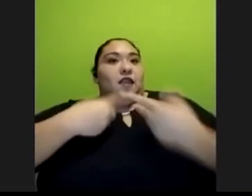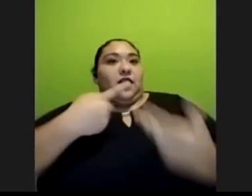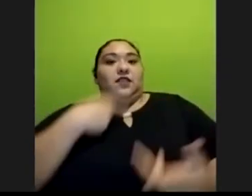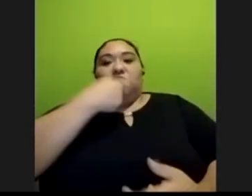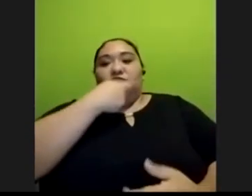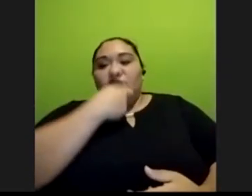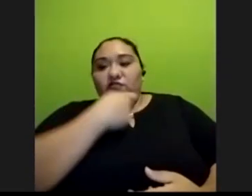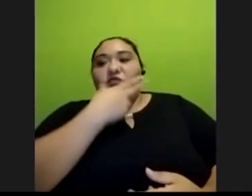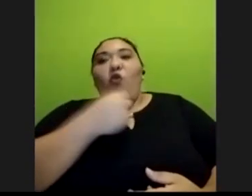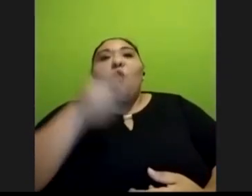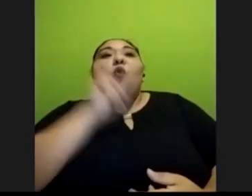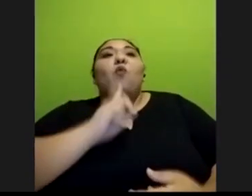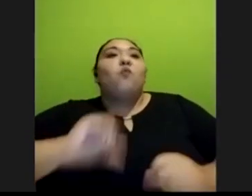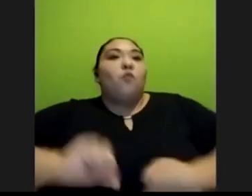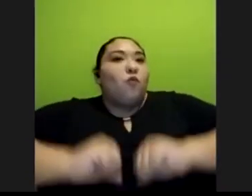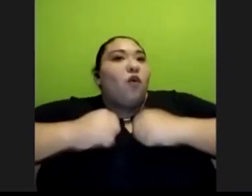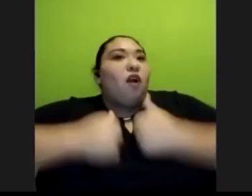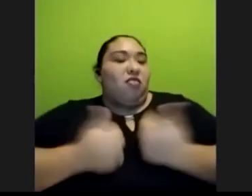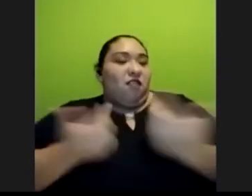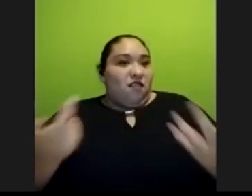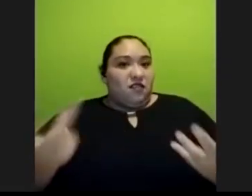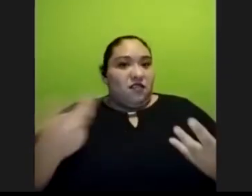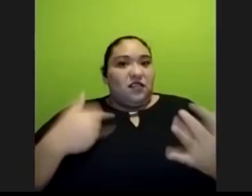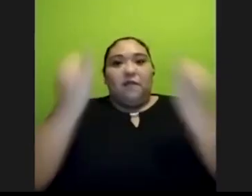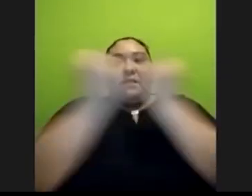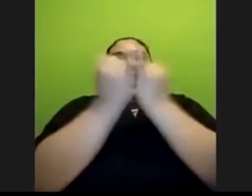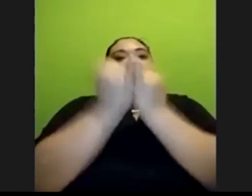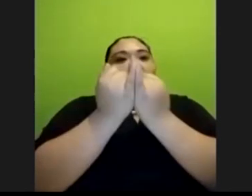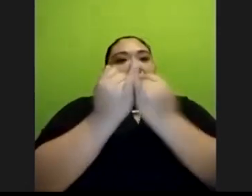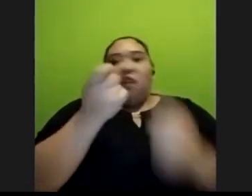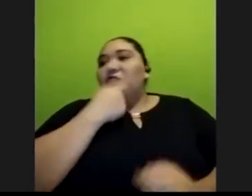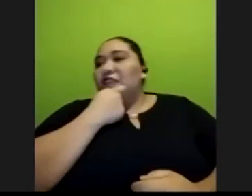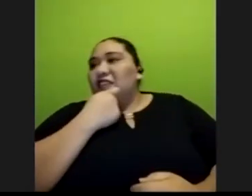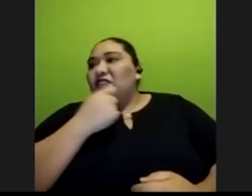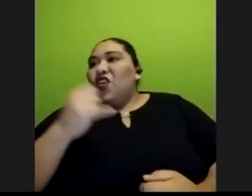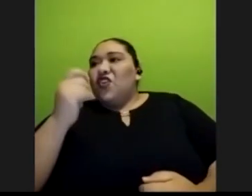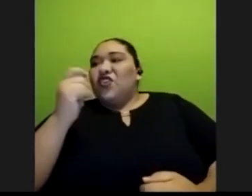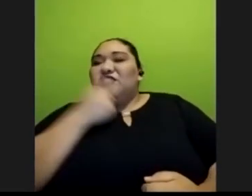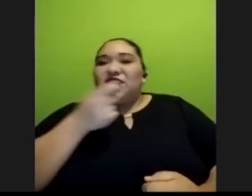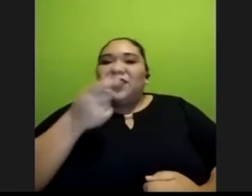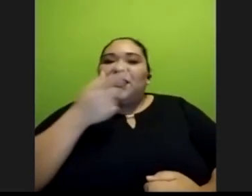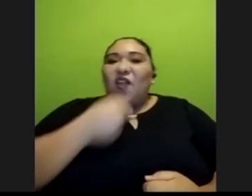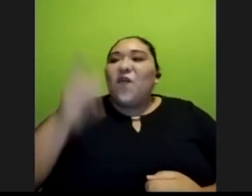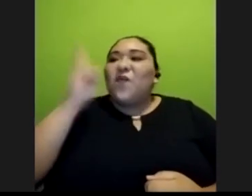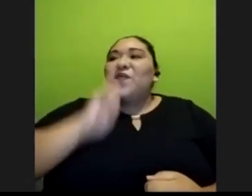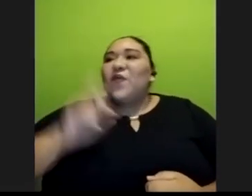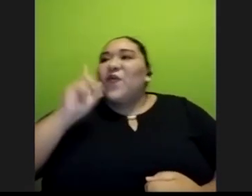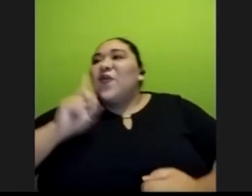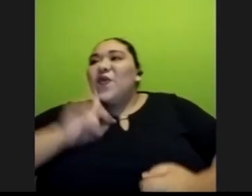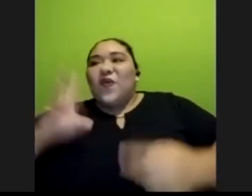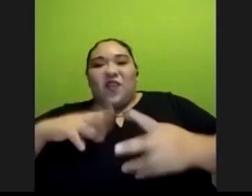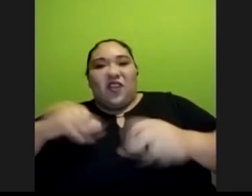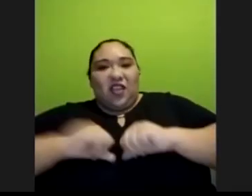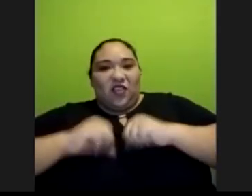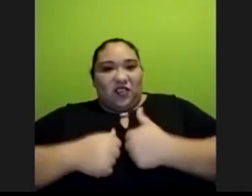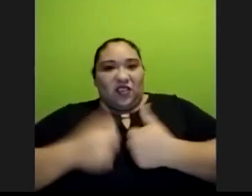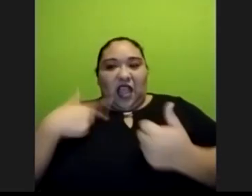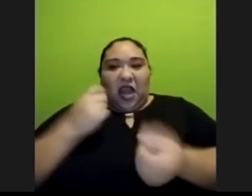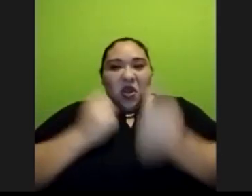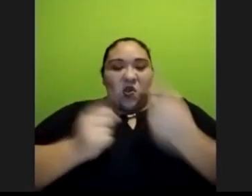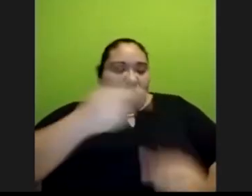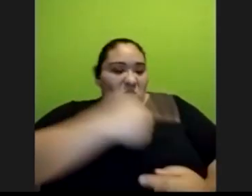niñas y adolescentes, verdad? Porque también hay de niños, niñas y adolescentes, algunos que están en mejores condiciones y otros que tienen mucho más carencias.